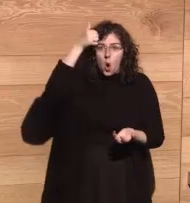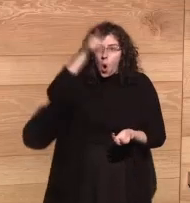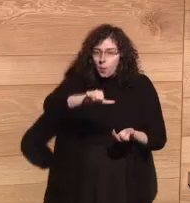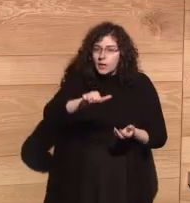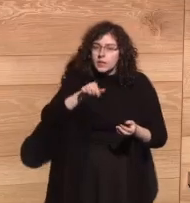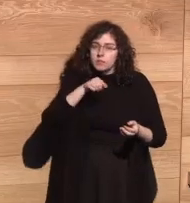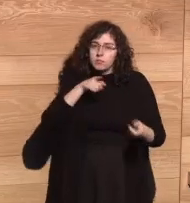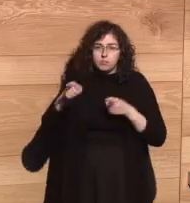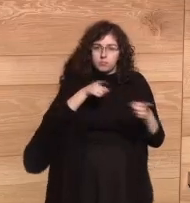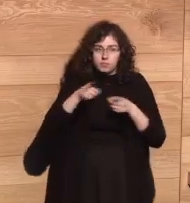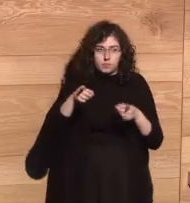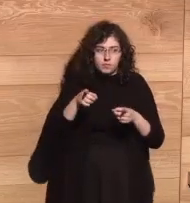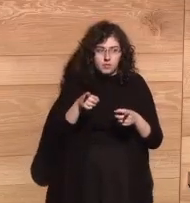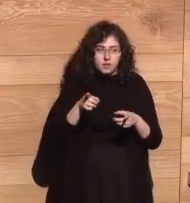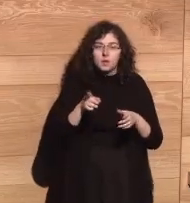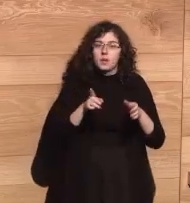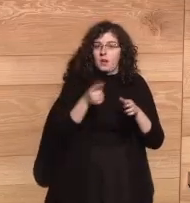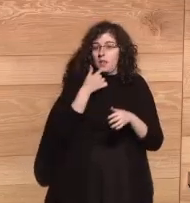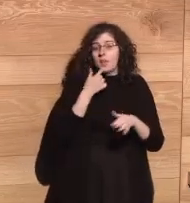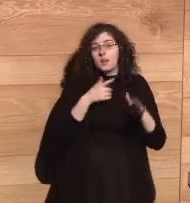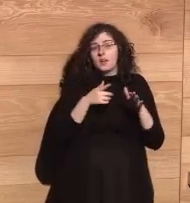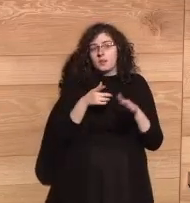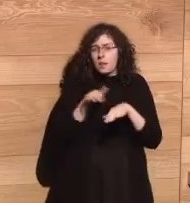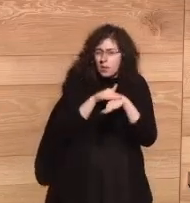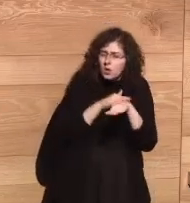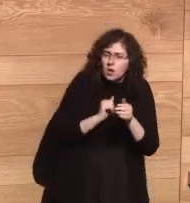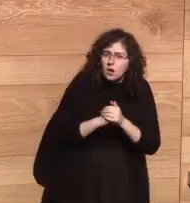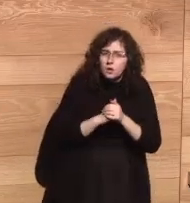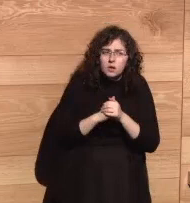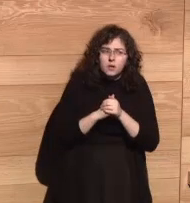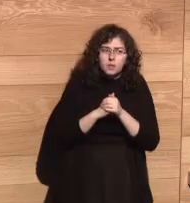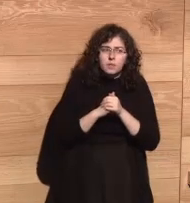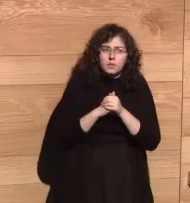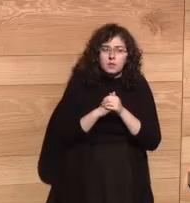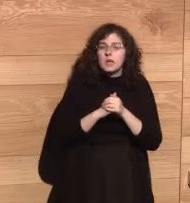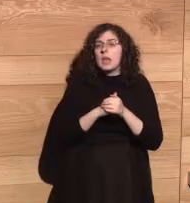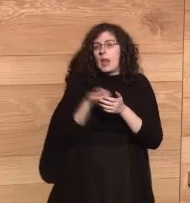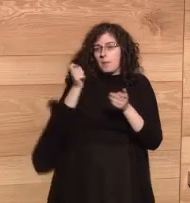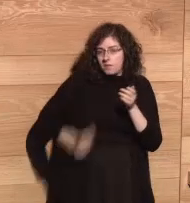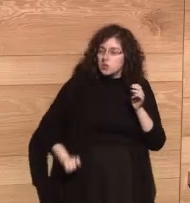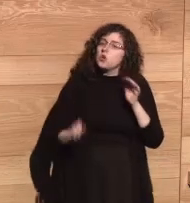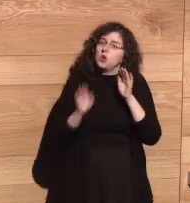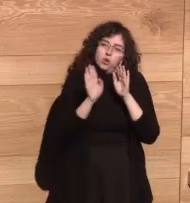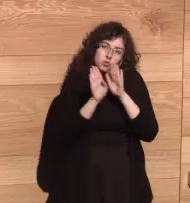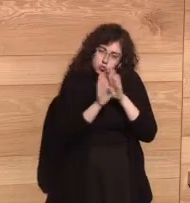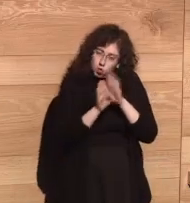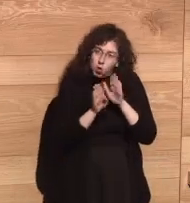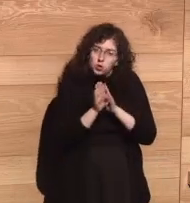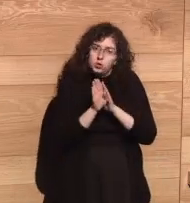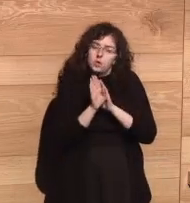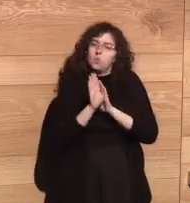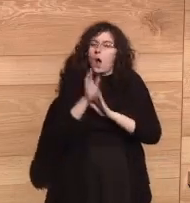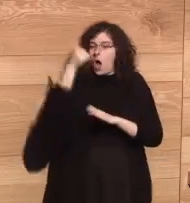hombres. Entonces, ¿el qué, perdona? Sigue siendo dominada por hombres. Efectivamente. O sea,